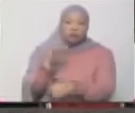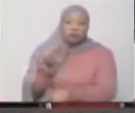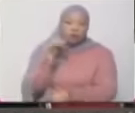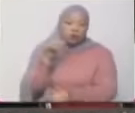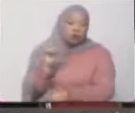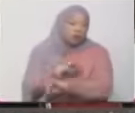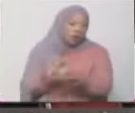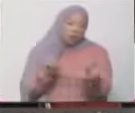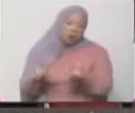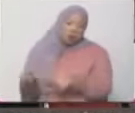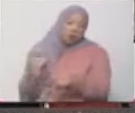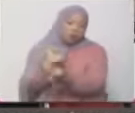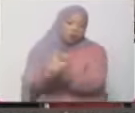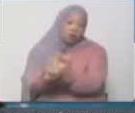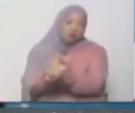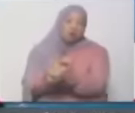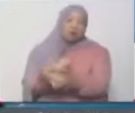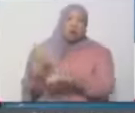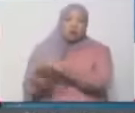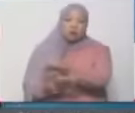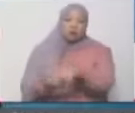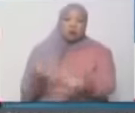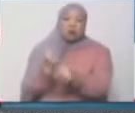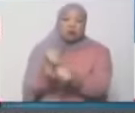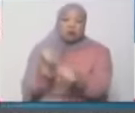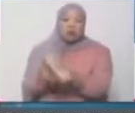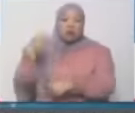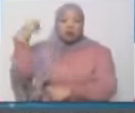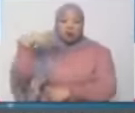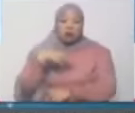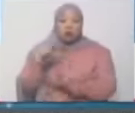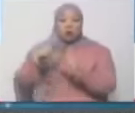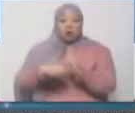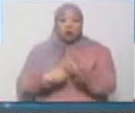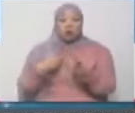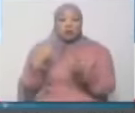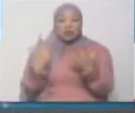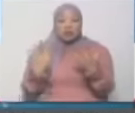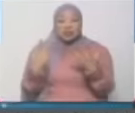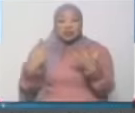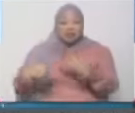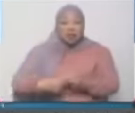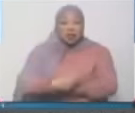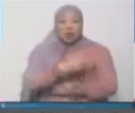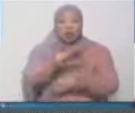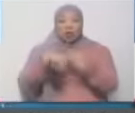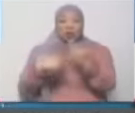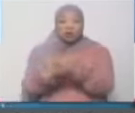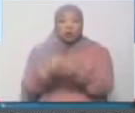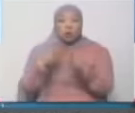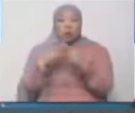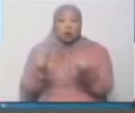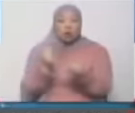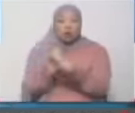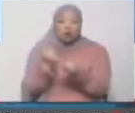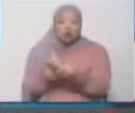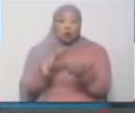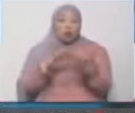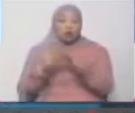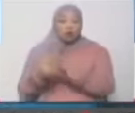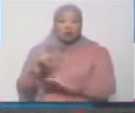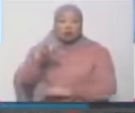que ya están detenidos los que le sabotearon las tanquillas de luz y le quitaron la luz por 6 horas a toda la comunidad de Altos del Ídice, parte